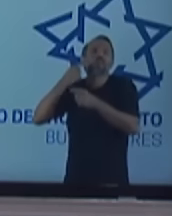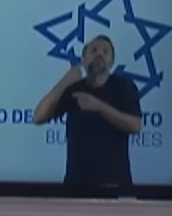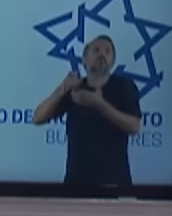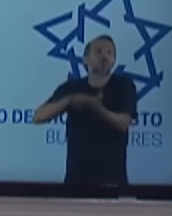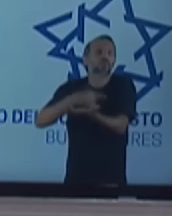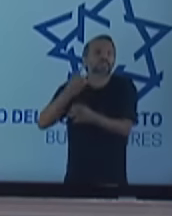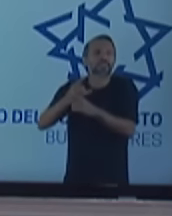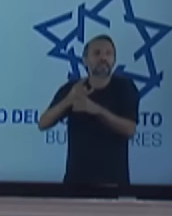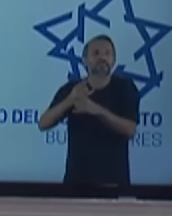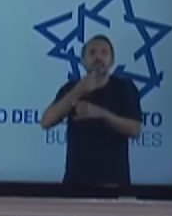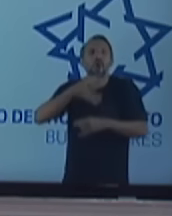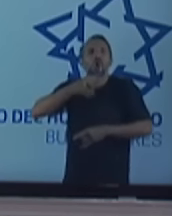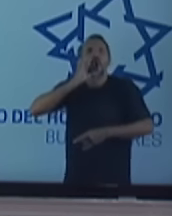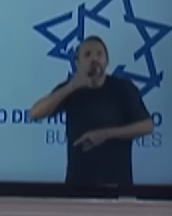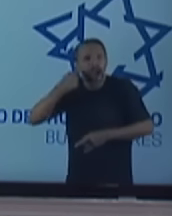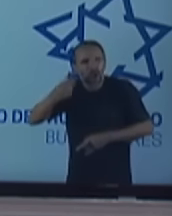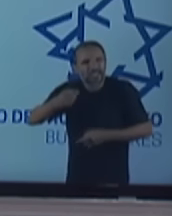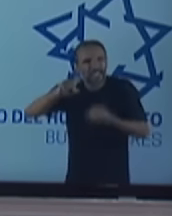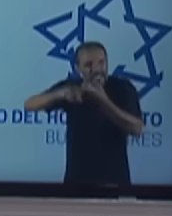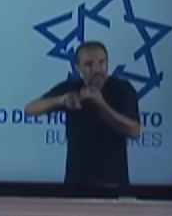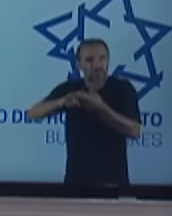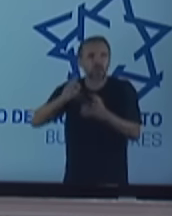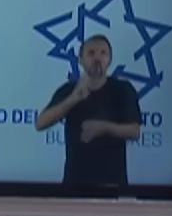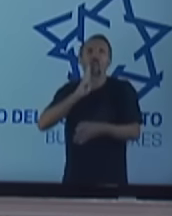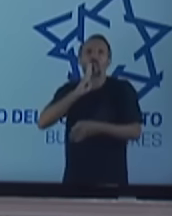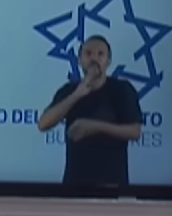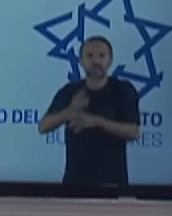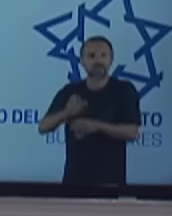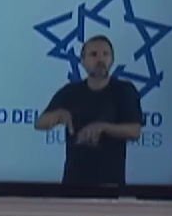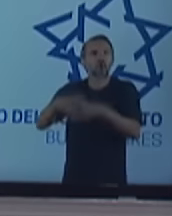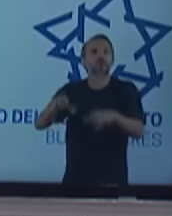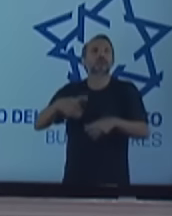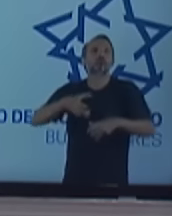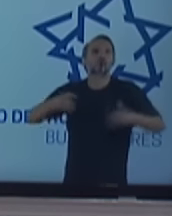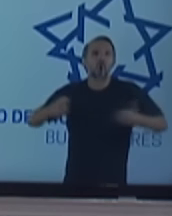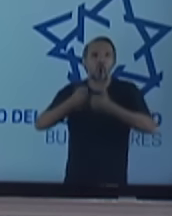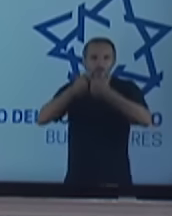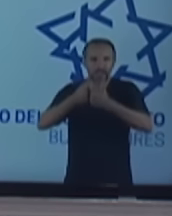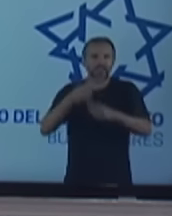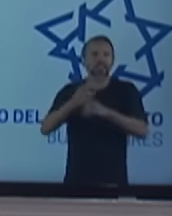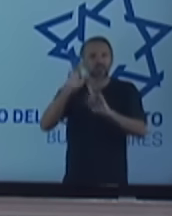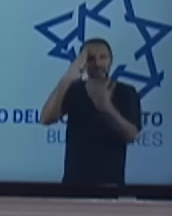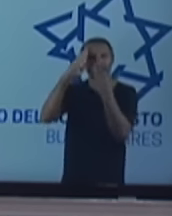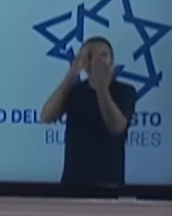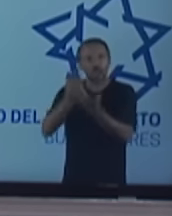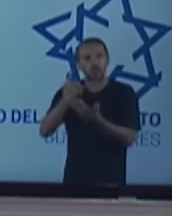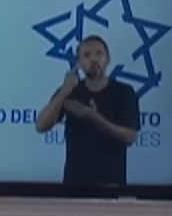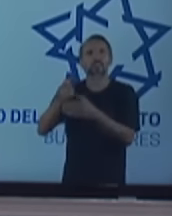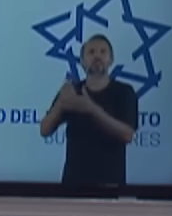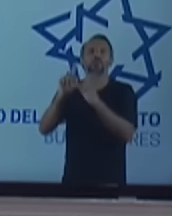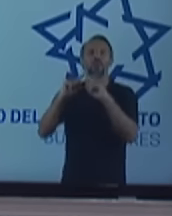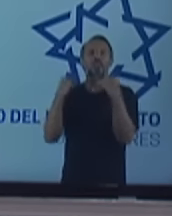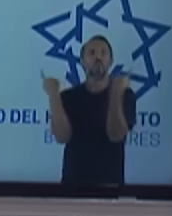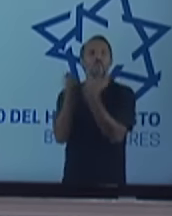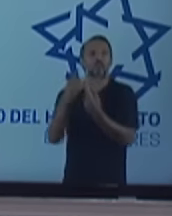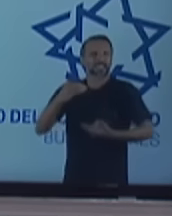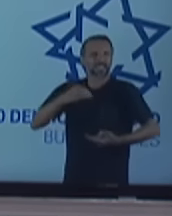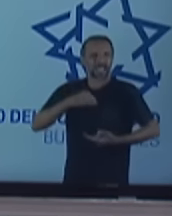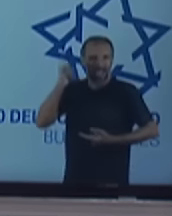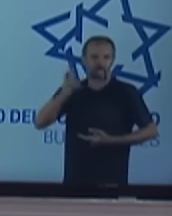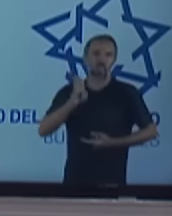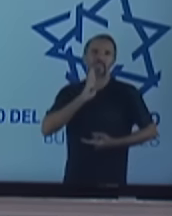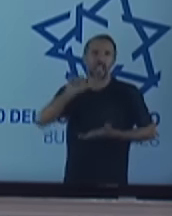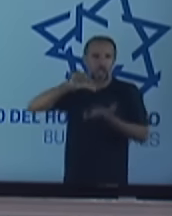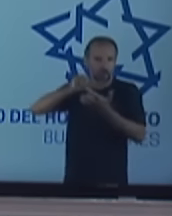El presidente Javier Milei decidió ayer por la tarde el primer despido de su gabinete, de un integrante de primera línea de